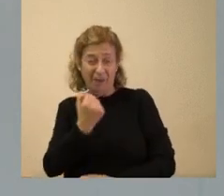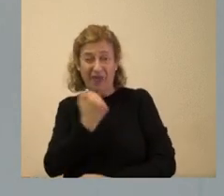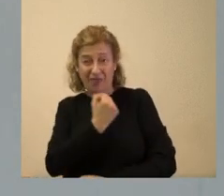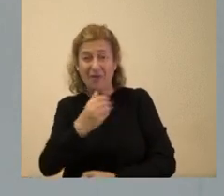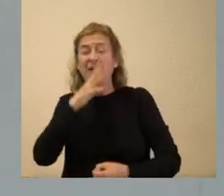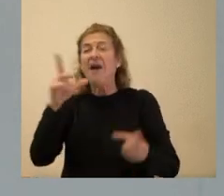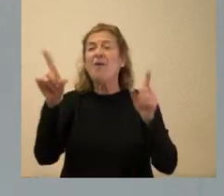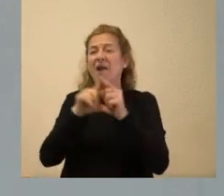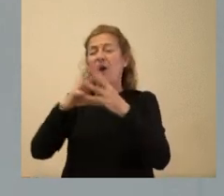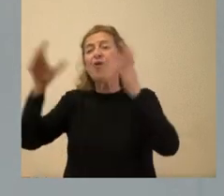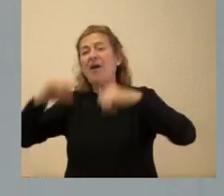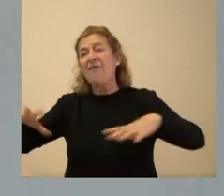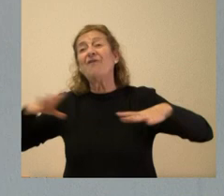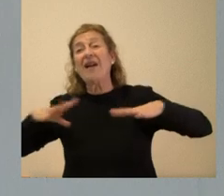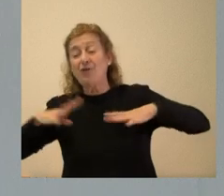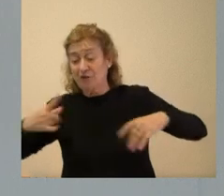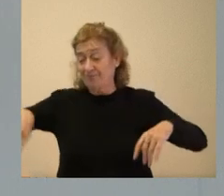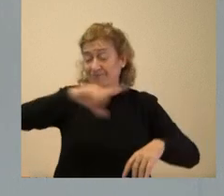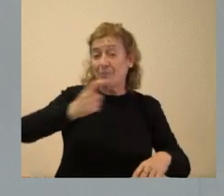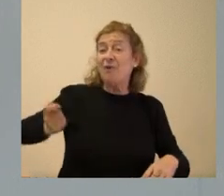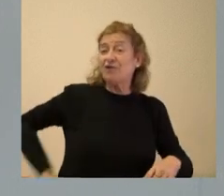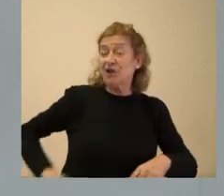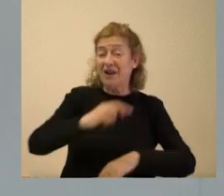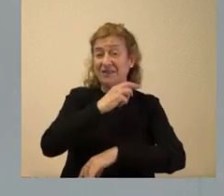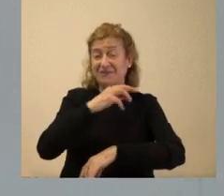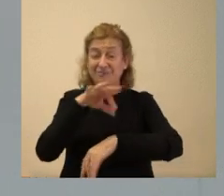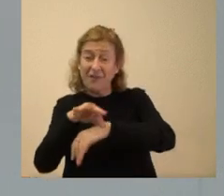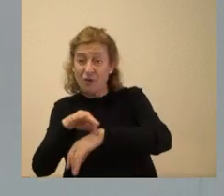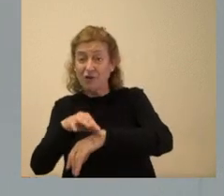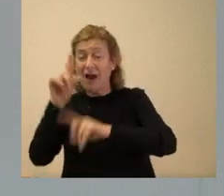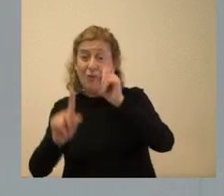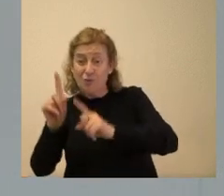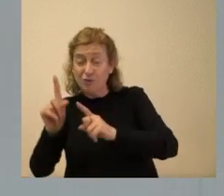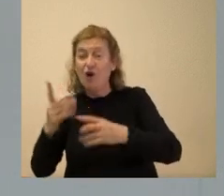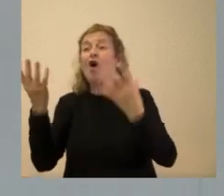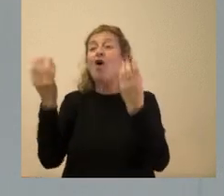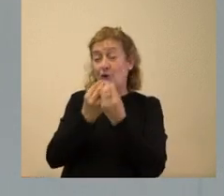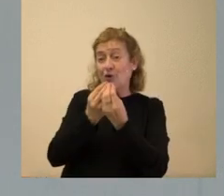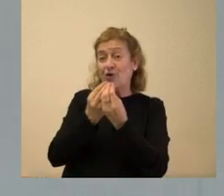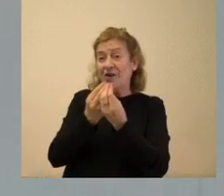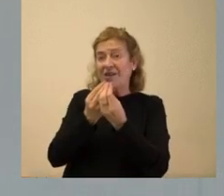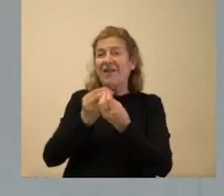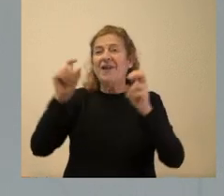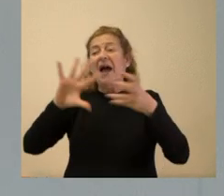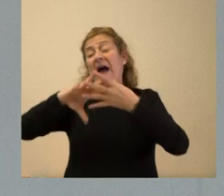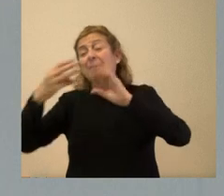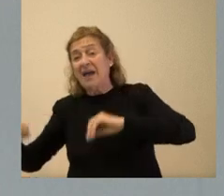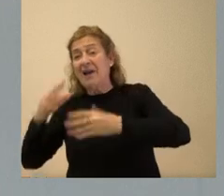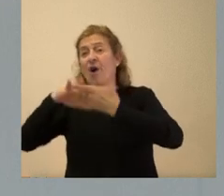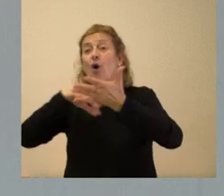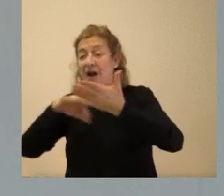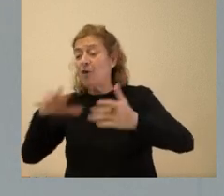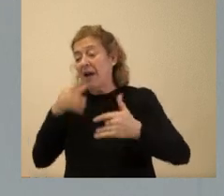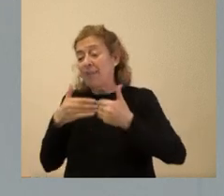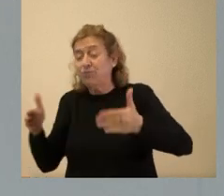conciliar las vacaciones profesionales de determinados sanitarios con el hecho de adaptar los horarios de apertura